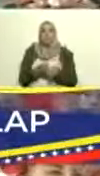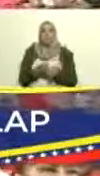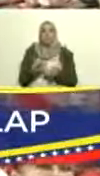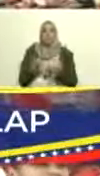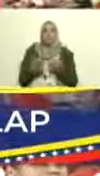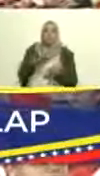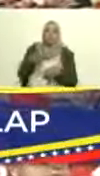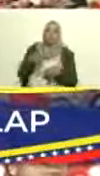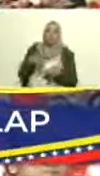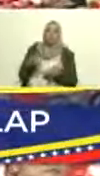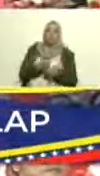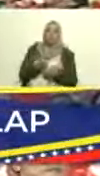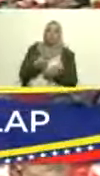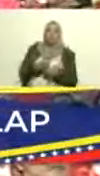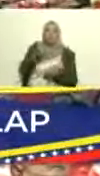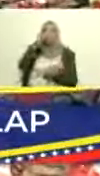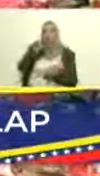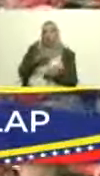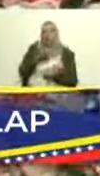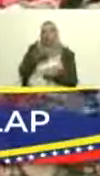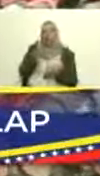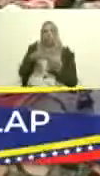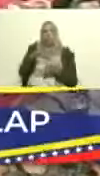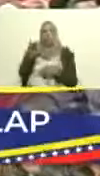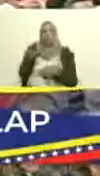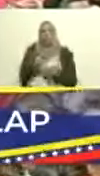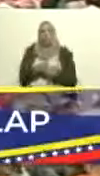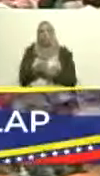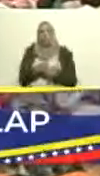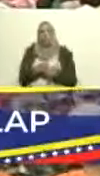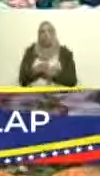92%. Año 2023,